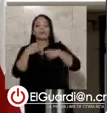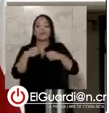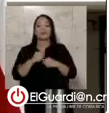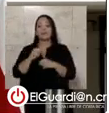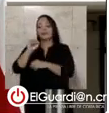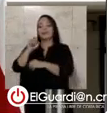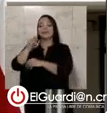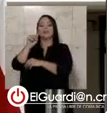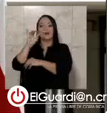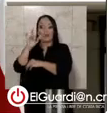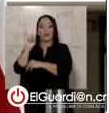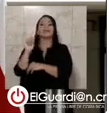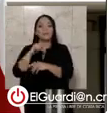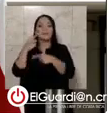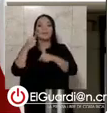Zigzaola. Y en Zigzaola.